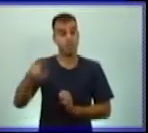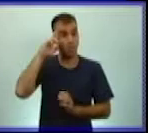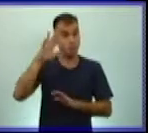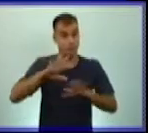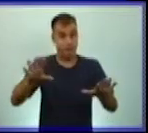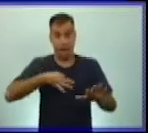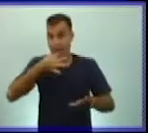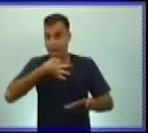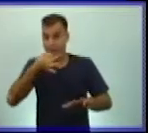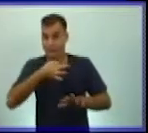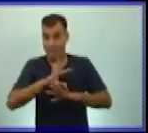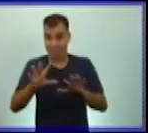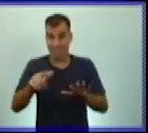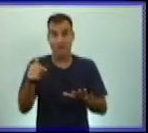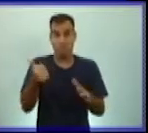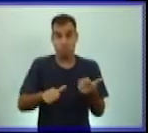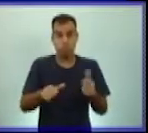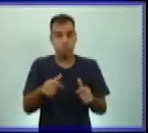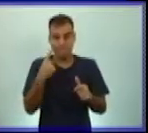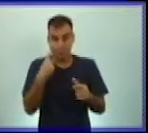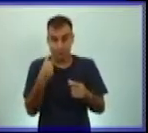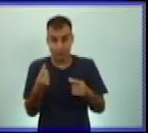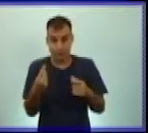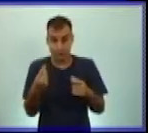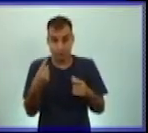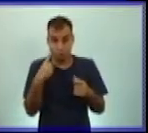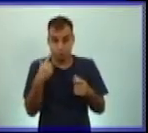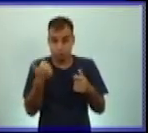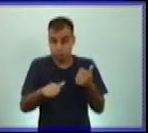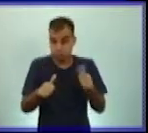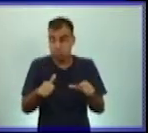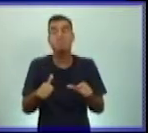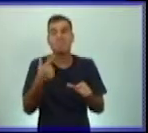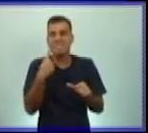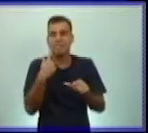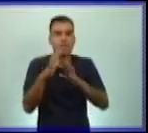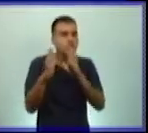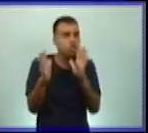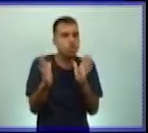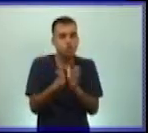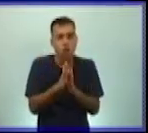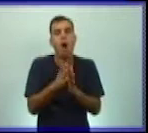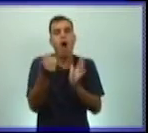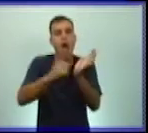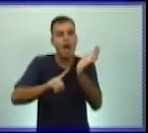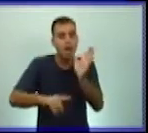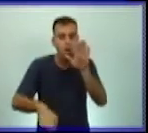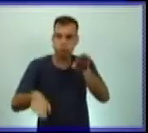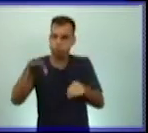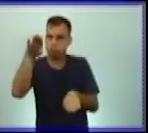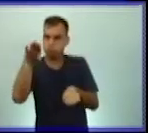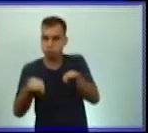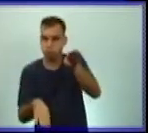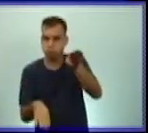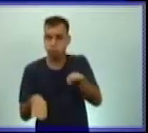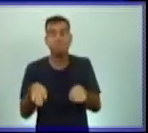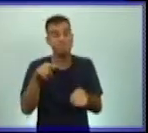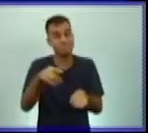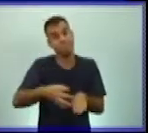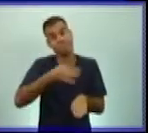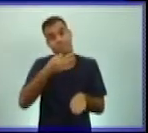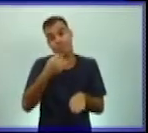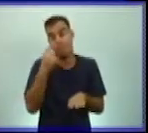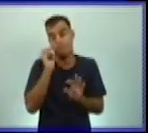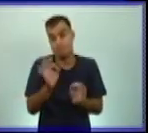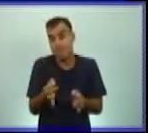reacciones hay variaciones energéticas, de ahí que se clasifiquen atendiendo a un criterio importantísimo para nosotros, que es atendiendo